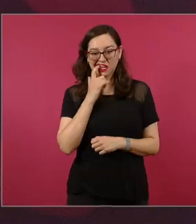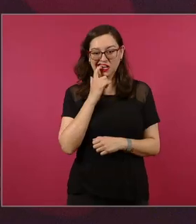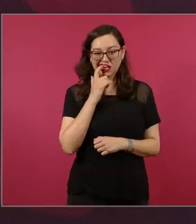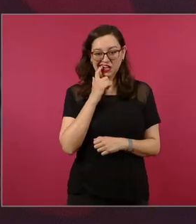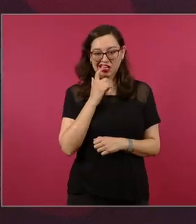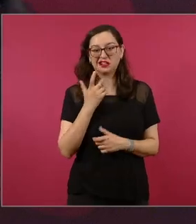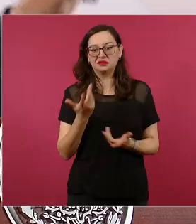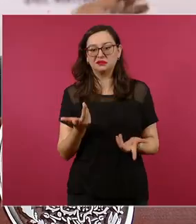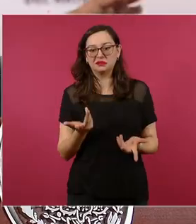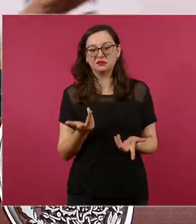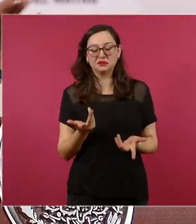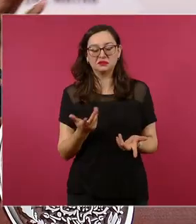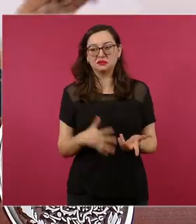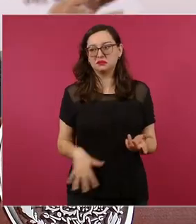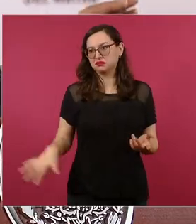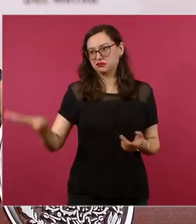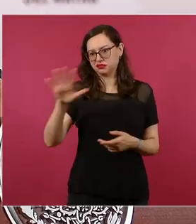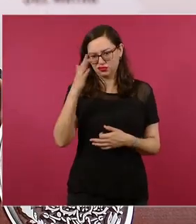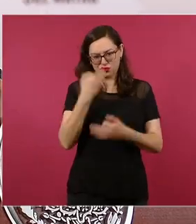Eso lo sabe